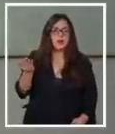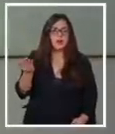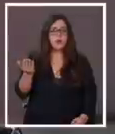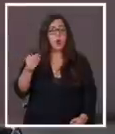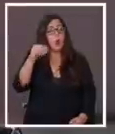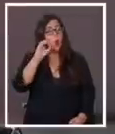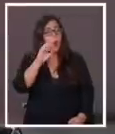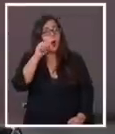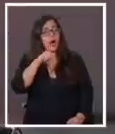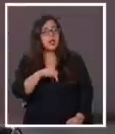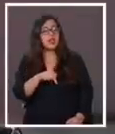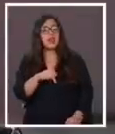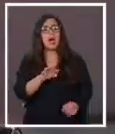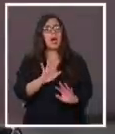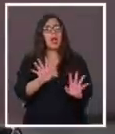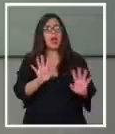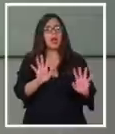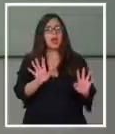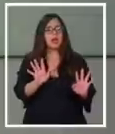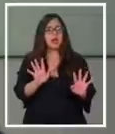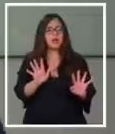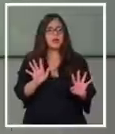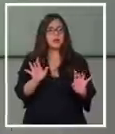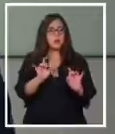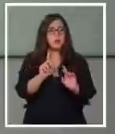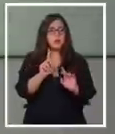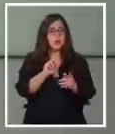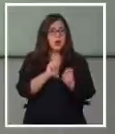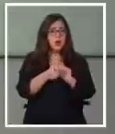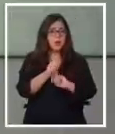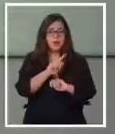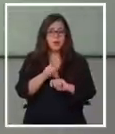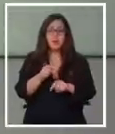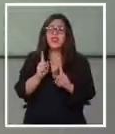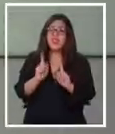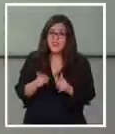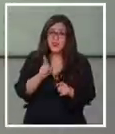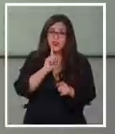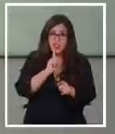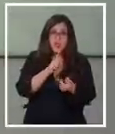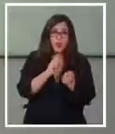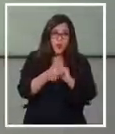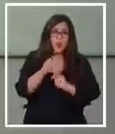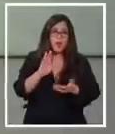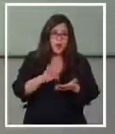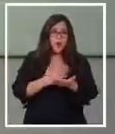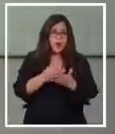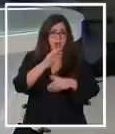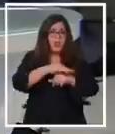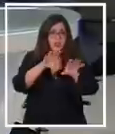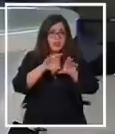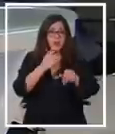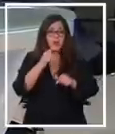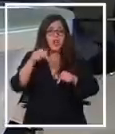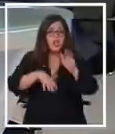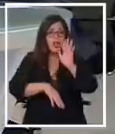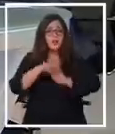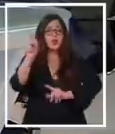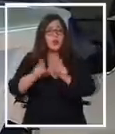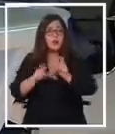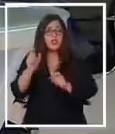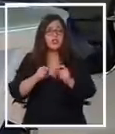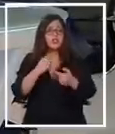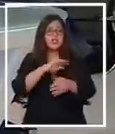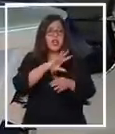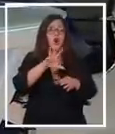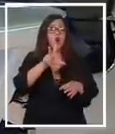pasado nada y parece que no quisieran ningún cambio por supuesto que tenemos que tener un cambio del sistema de salud si hoy día la mayoría de los chilenos que están es tema